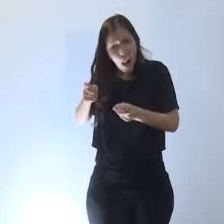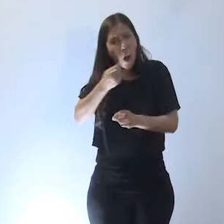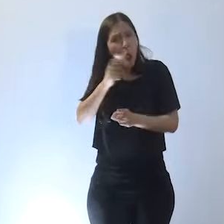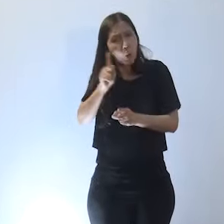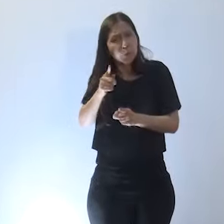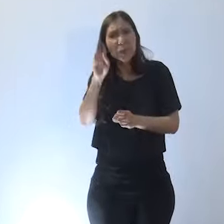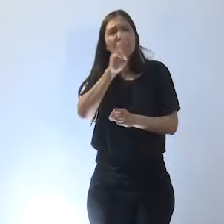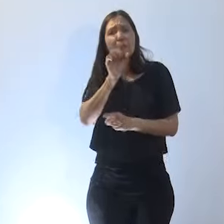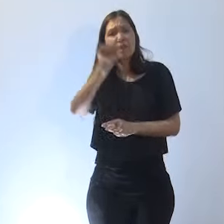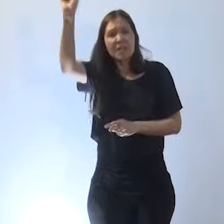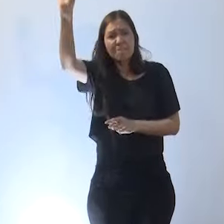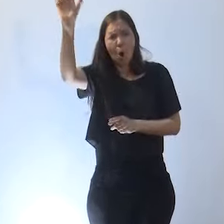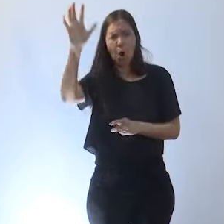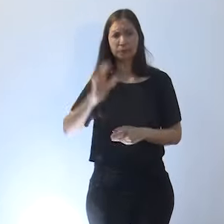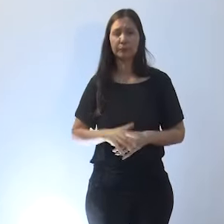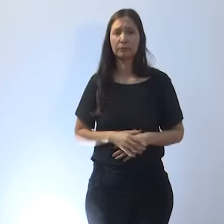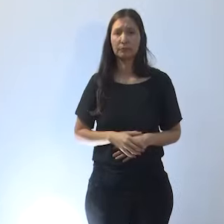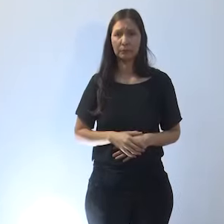eh